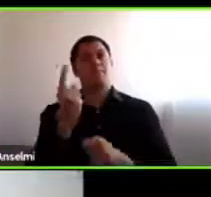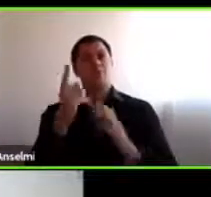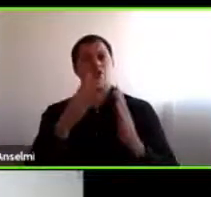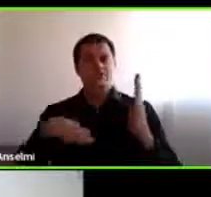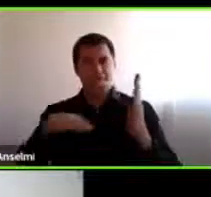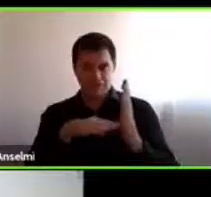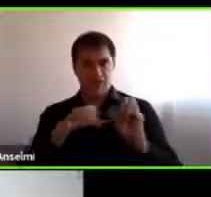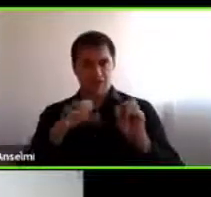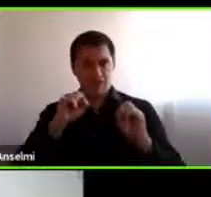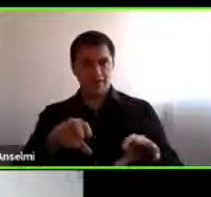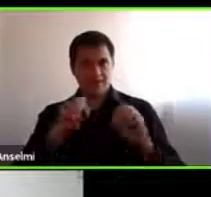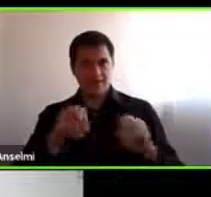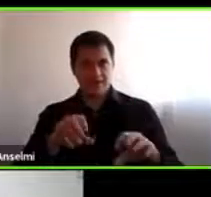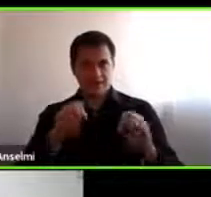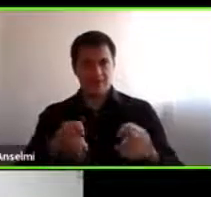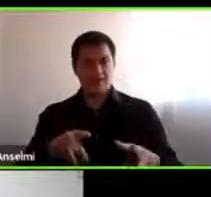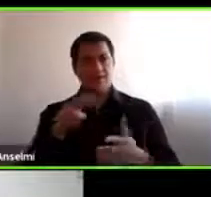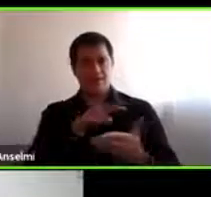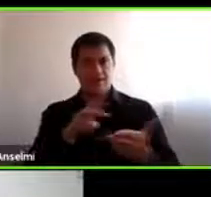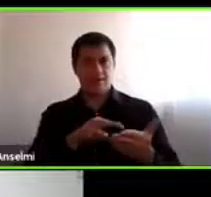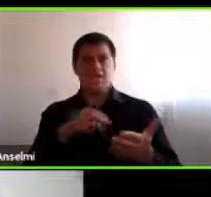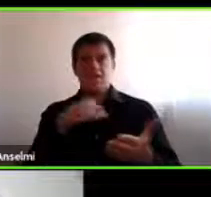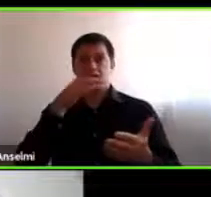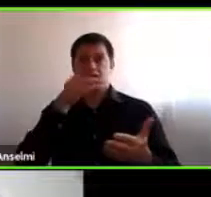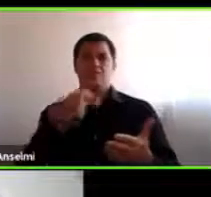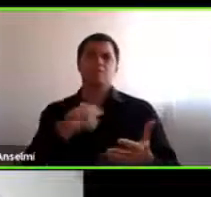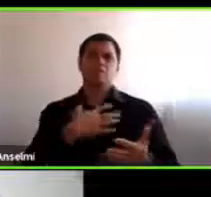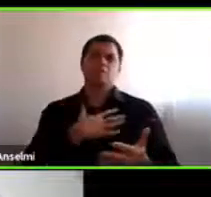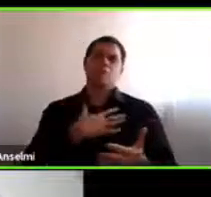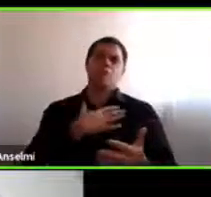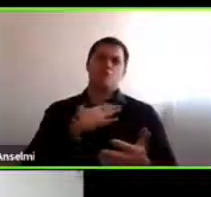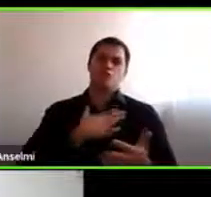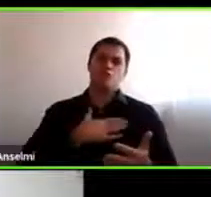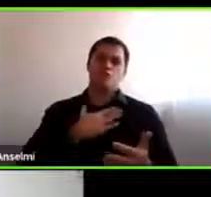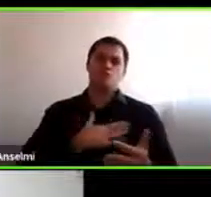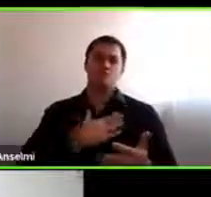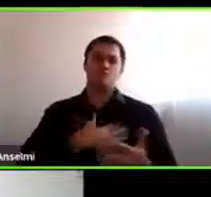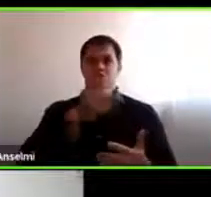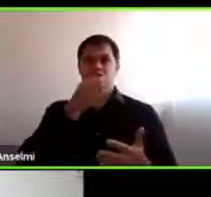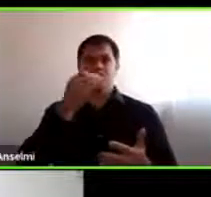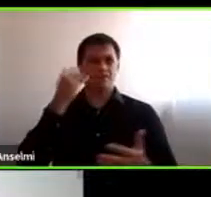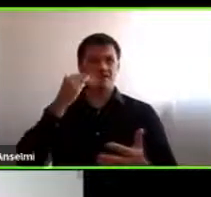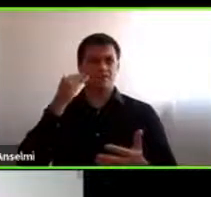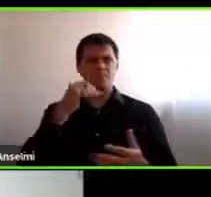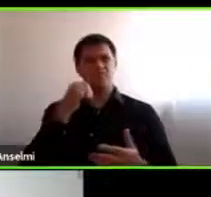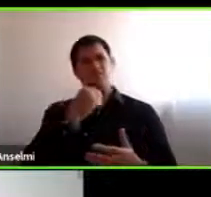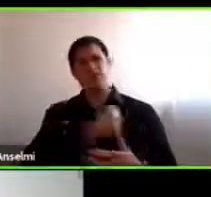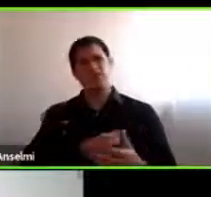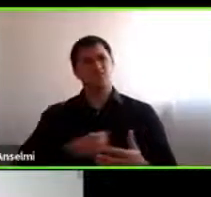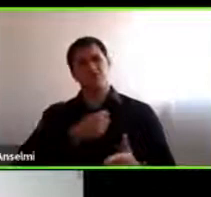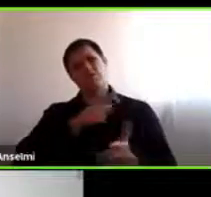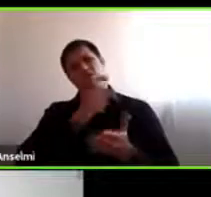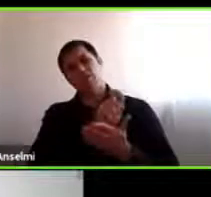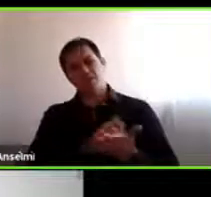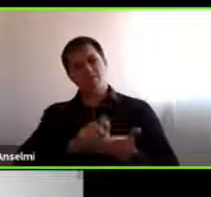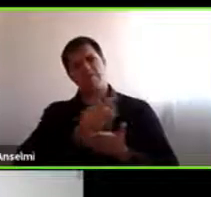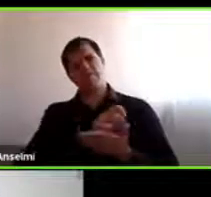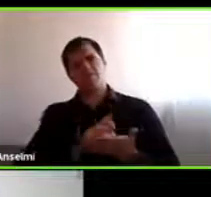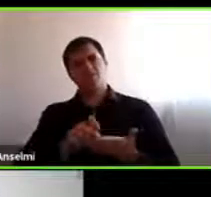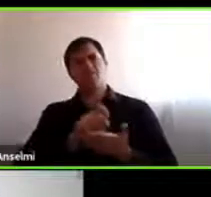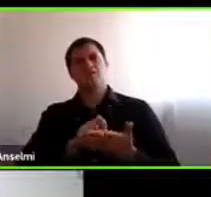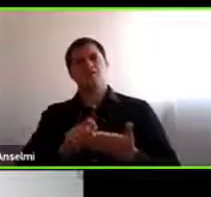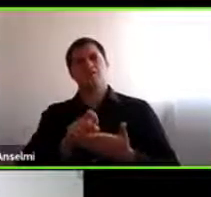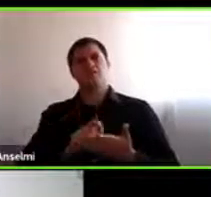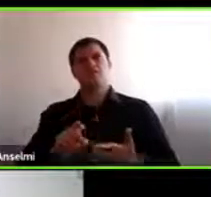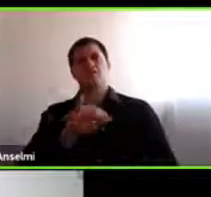tema árido o sea si bien a uno como profesor le apasiona los niños se aburren se aburren escribiendo se aburren hasta que se dan